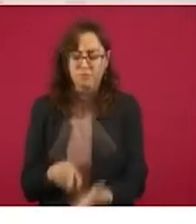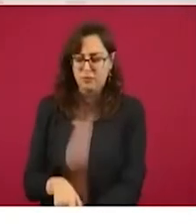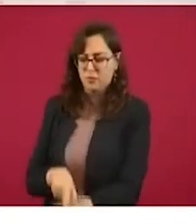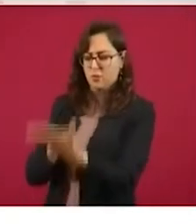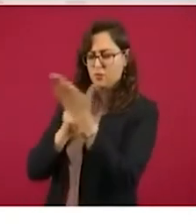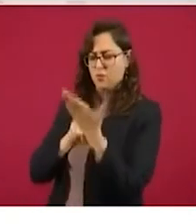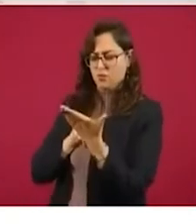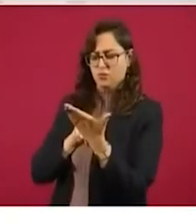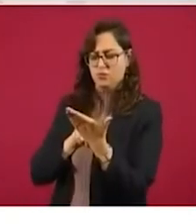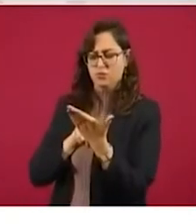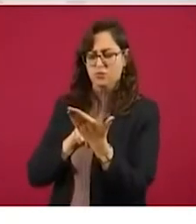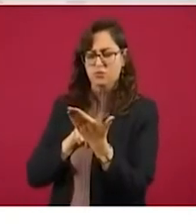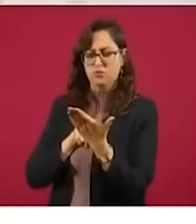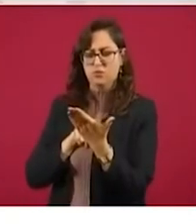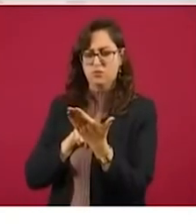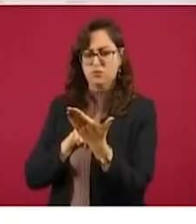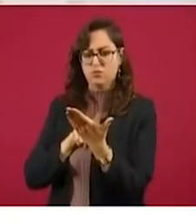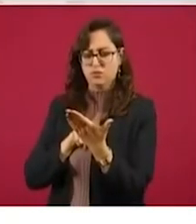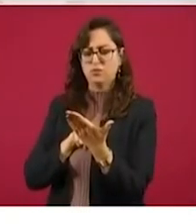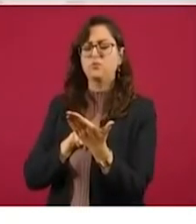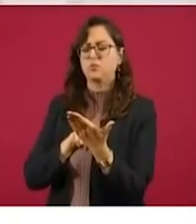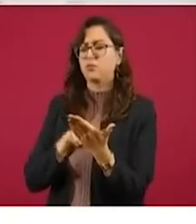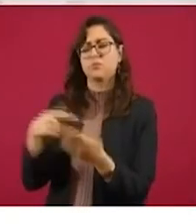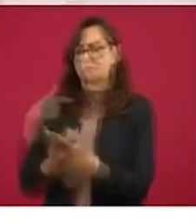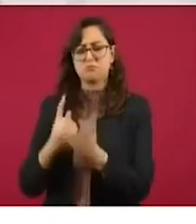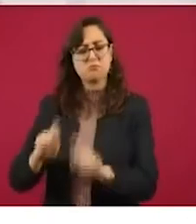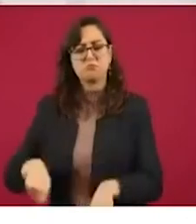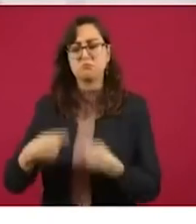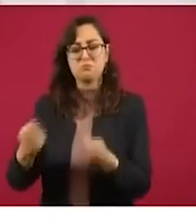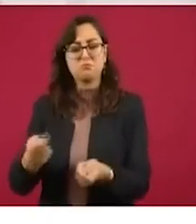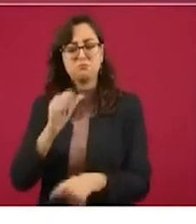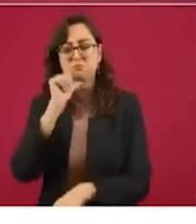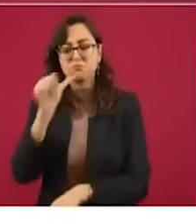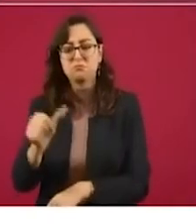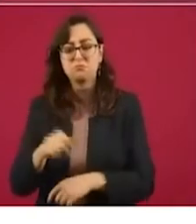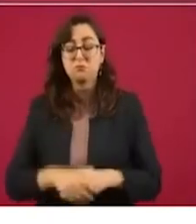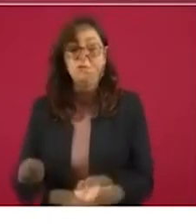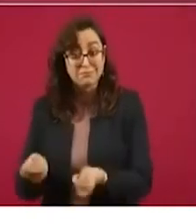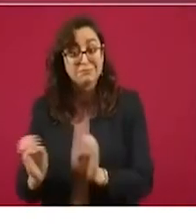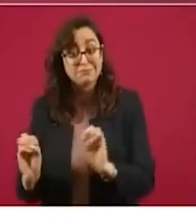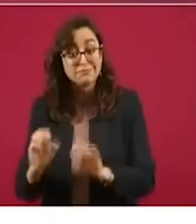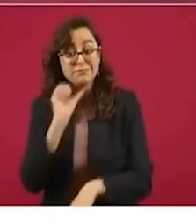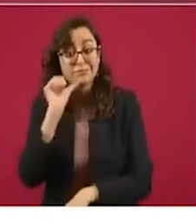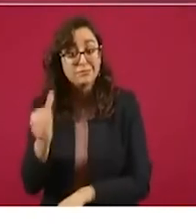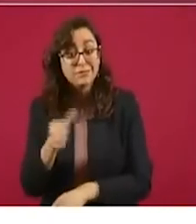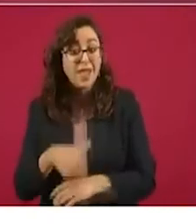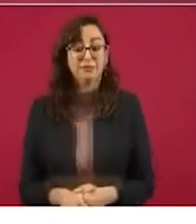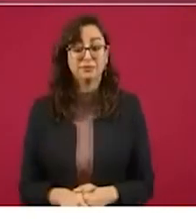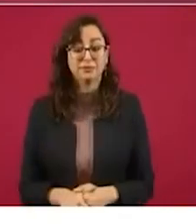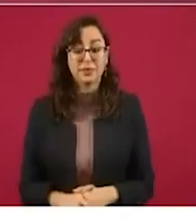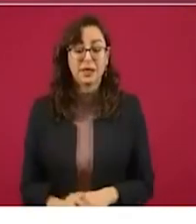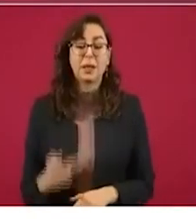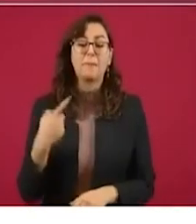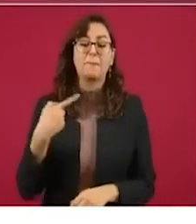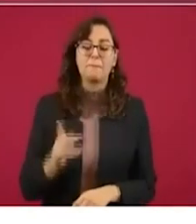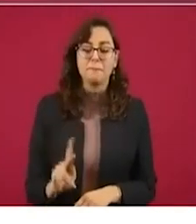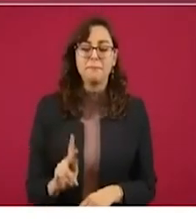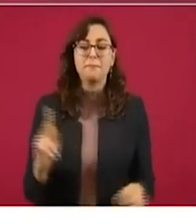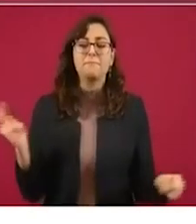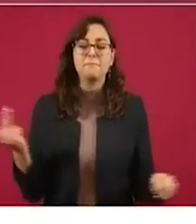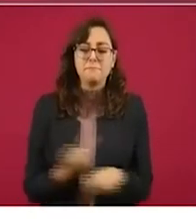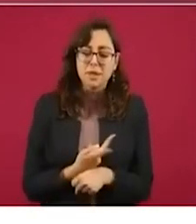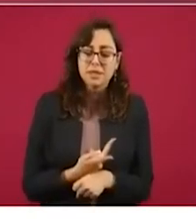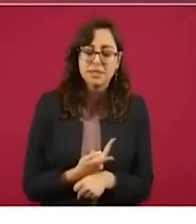instrucción de que no se otorgaran los contratos. Y al parecer no se otorgaron esos contratos. Pero luego,